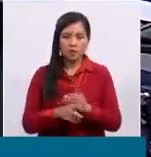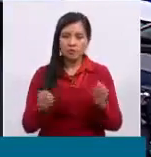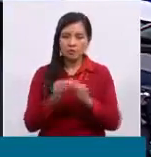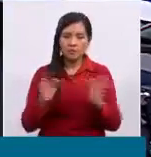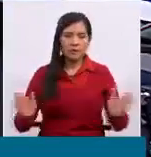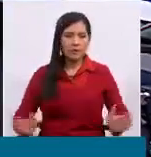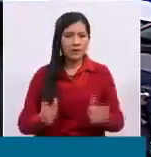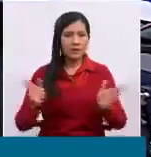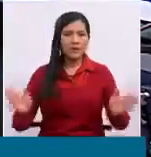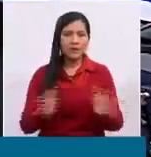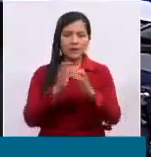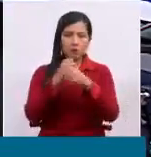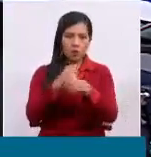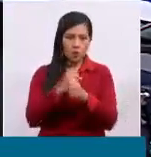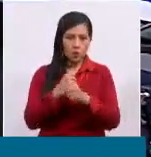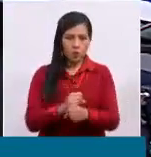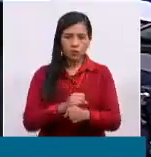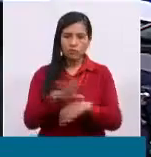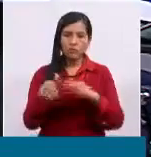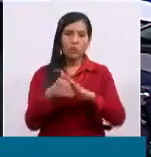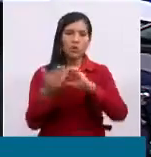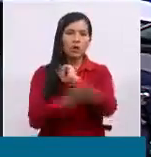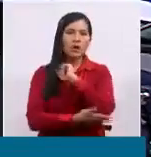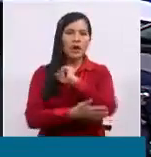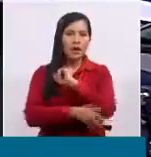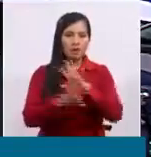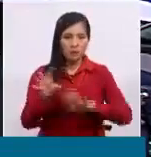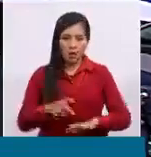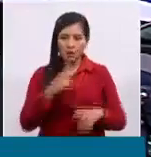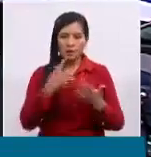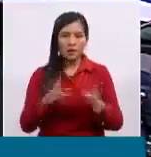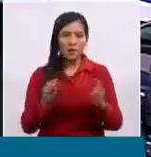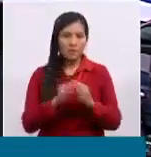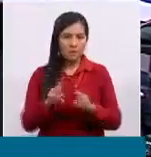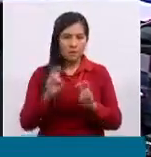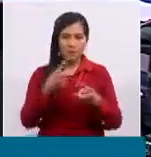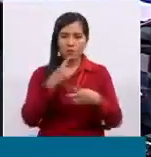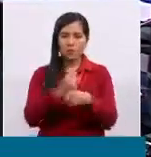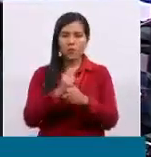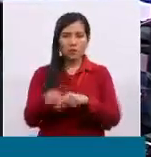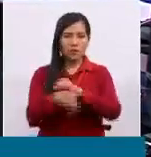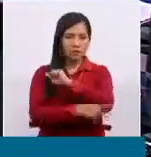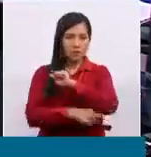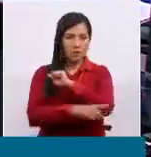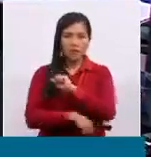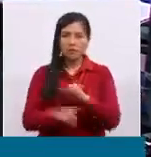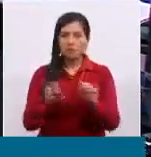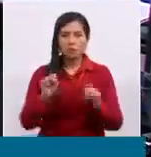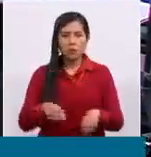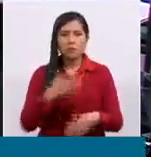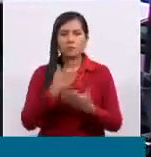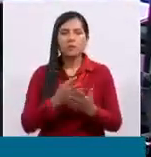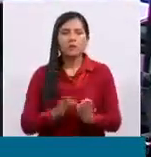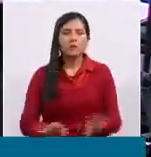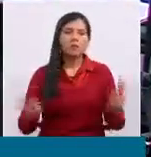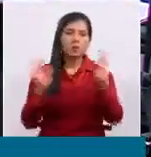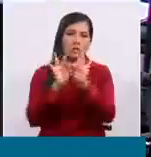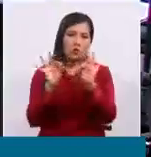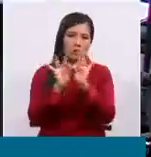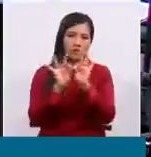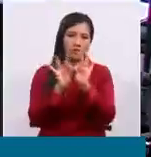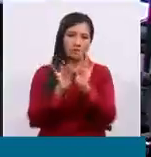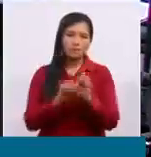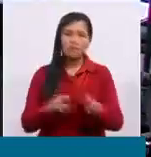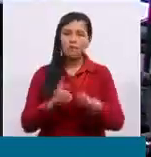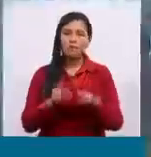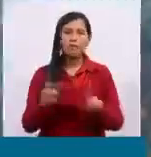la productividad en el agro particularmente y en todos los sectores productivos del país es fundamental.